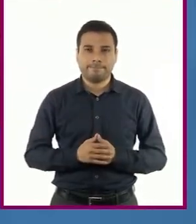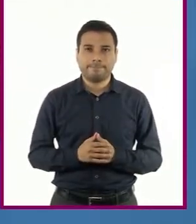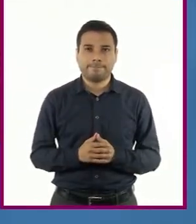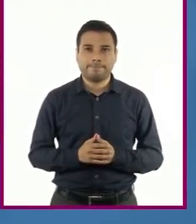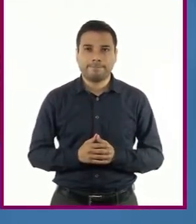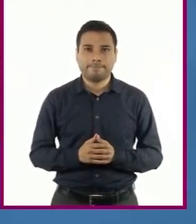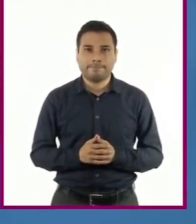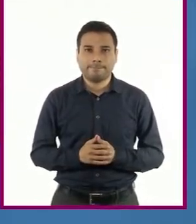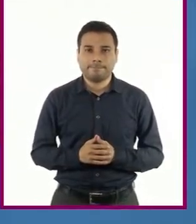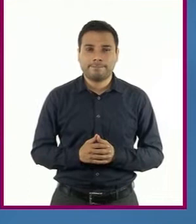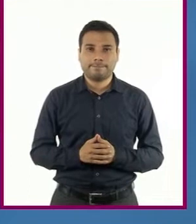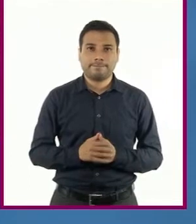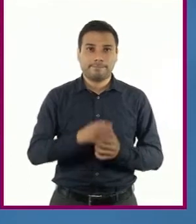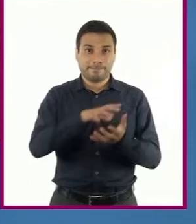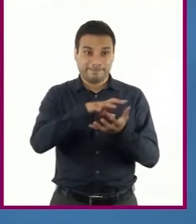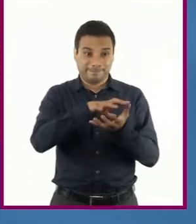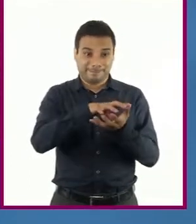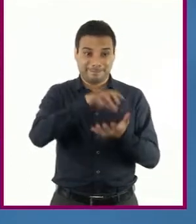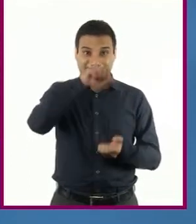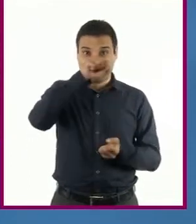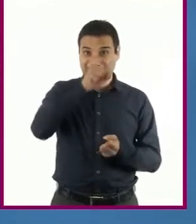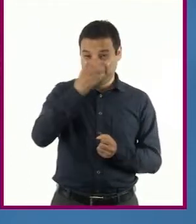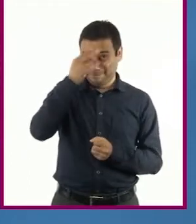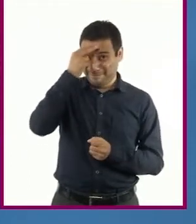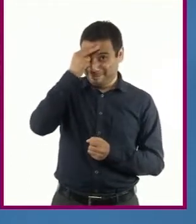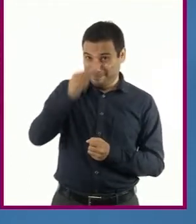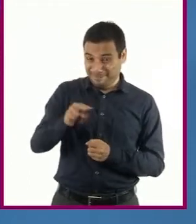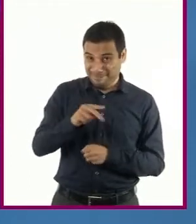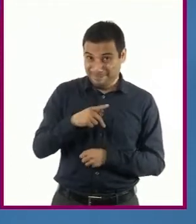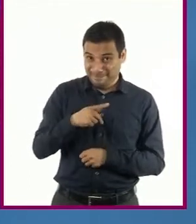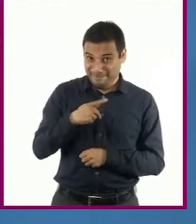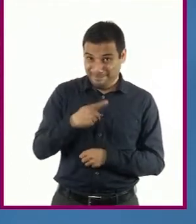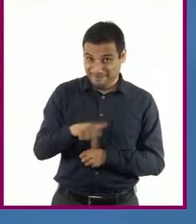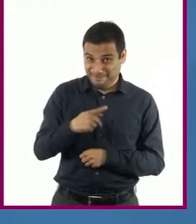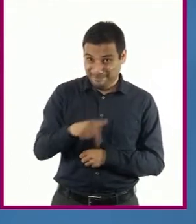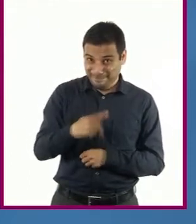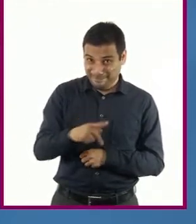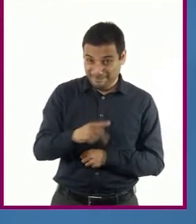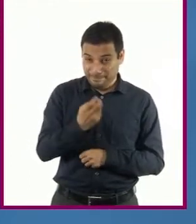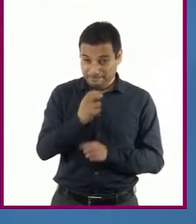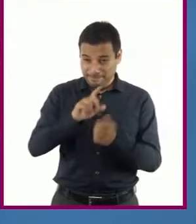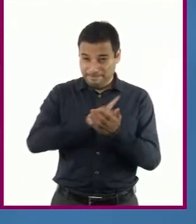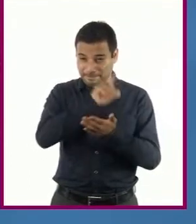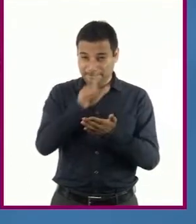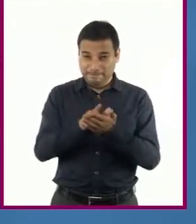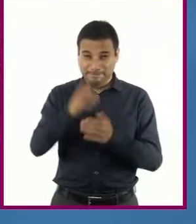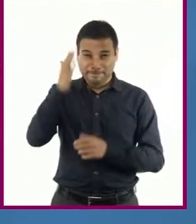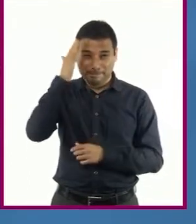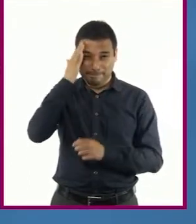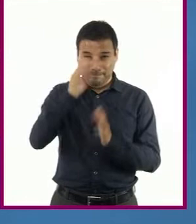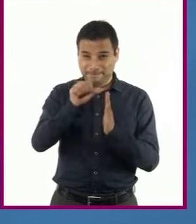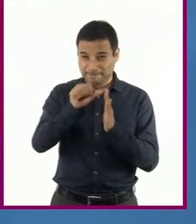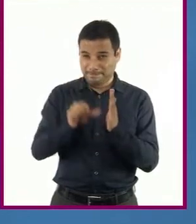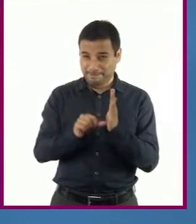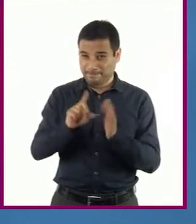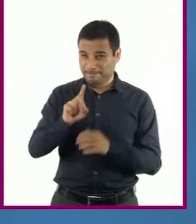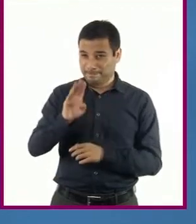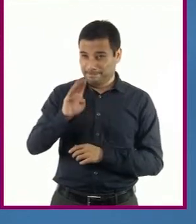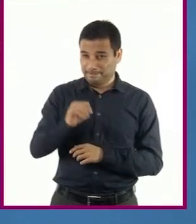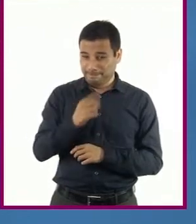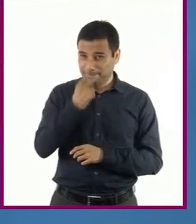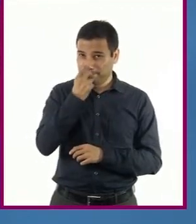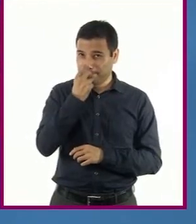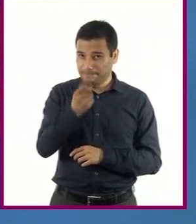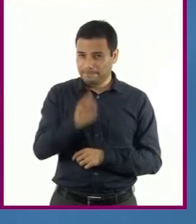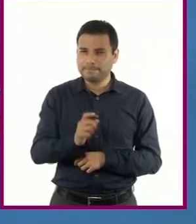la Constitución Política de los Estados Unidos Mexicanos, nuestra máxima ley, en su artículo 39, señala